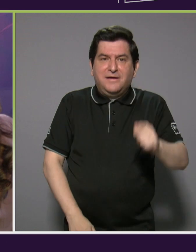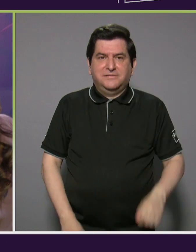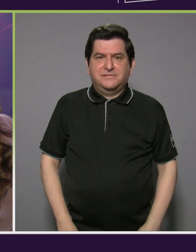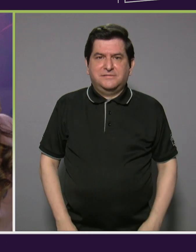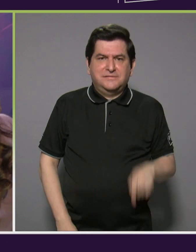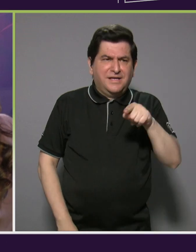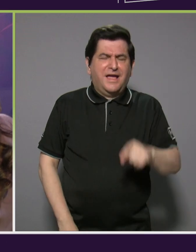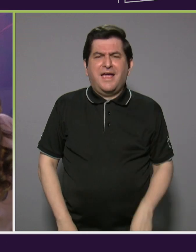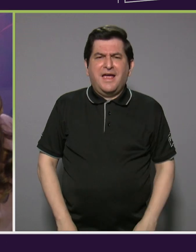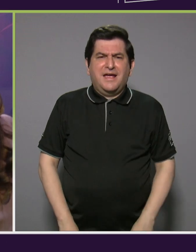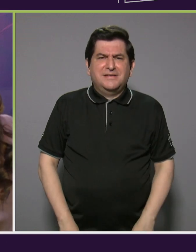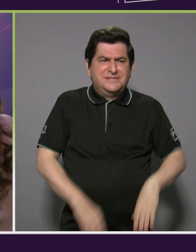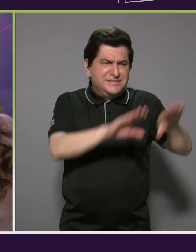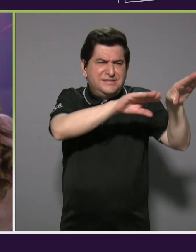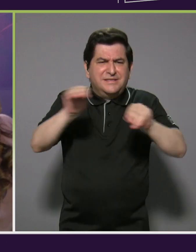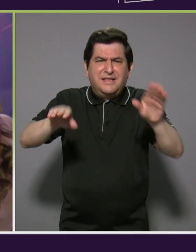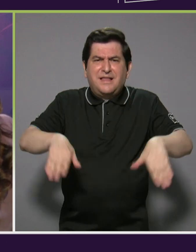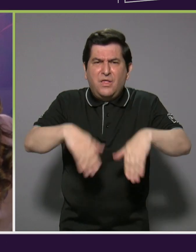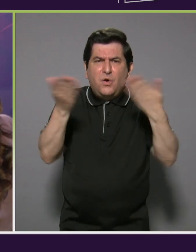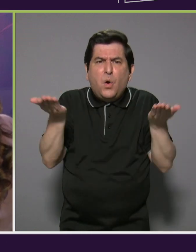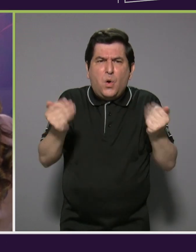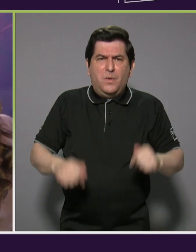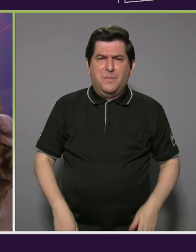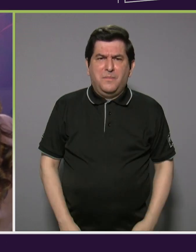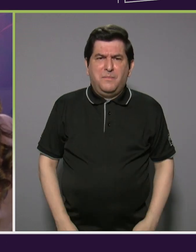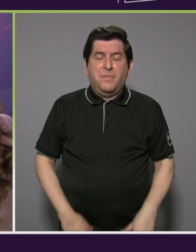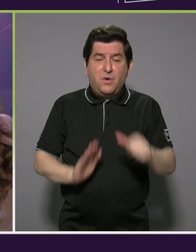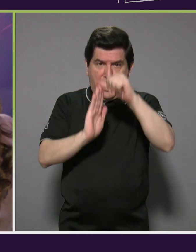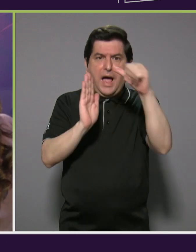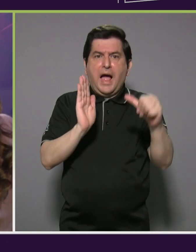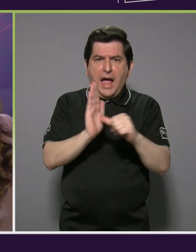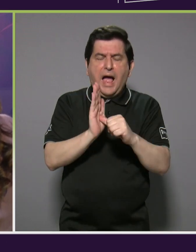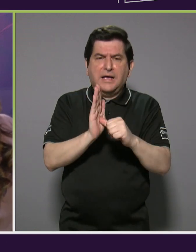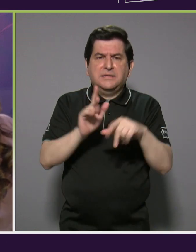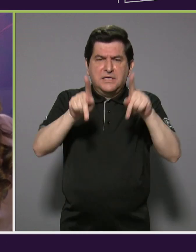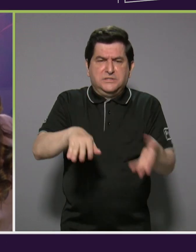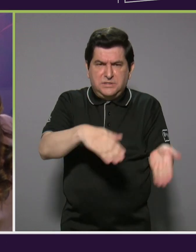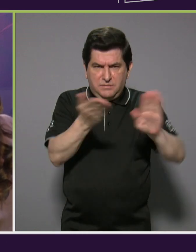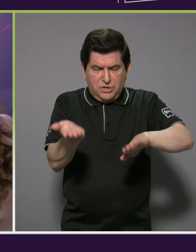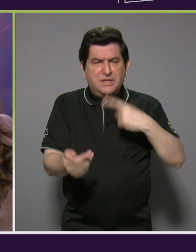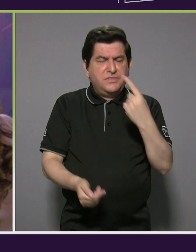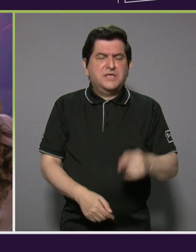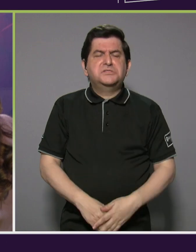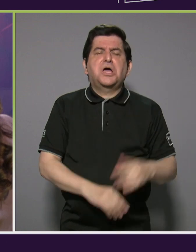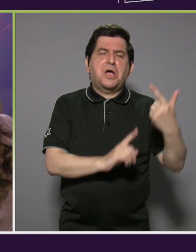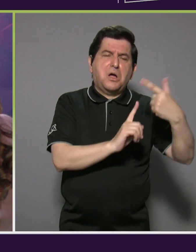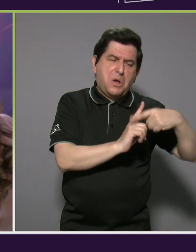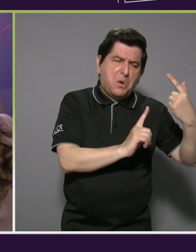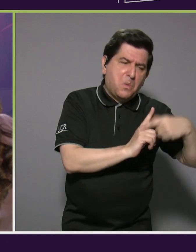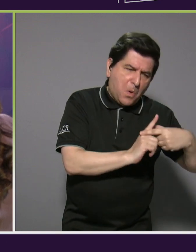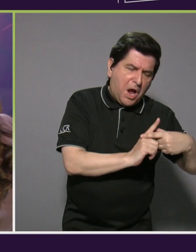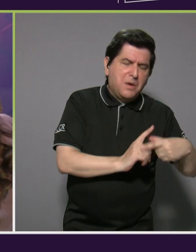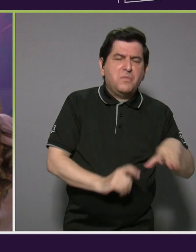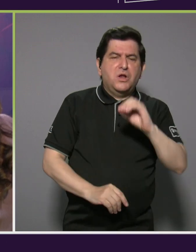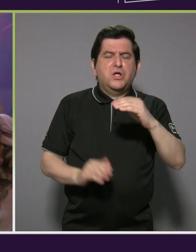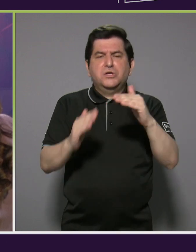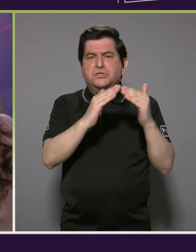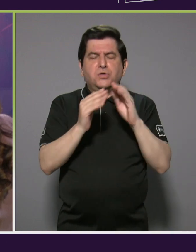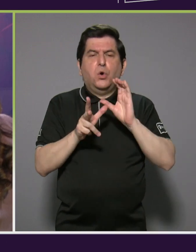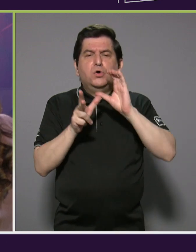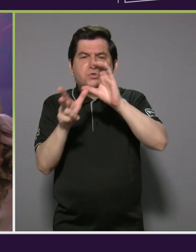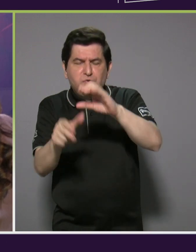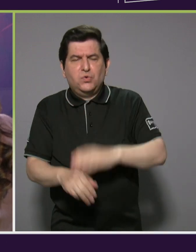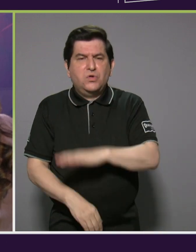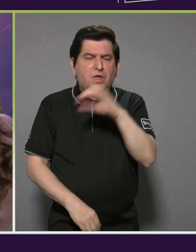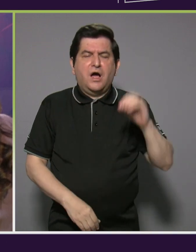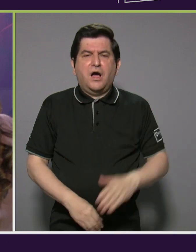ese traslado? ¿Cómo llegaron ahí? Sí, en sus actas de defunción dice que murieron en Guapiles, dice que murieron en Ciudad Colón, dice que